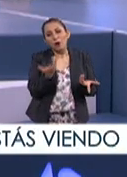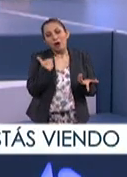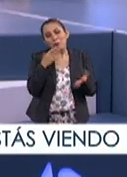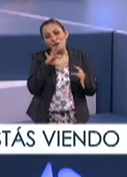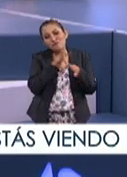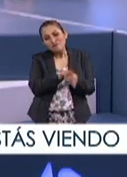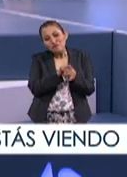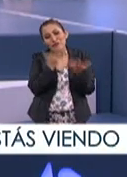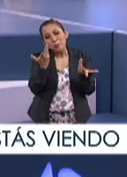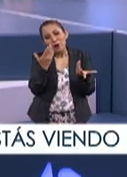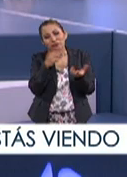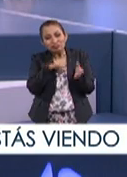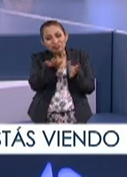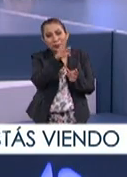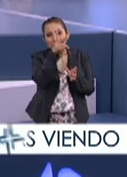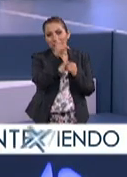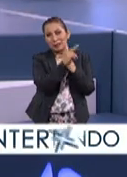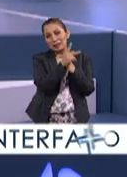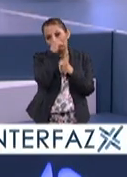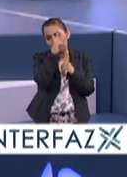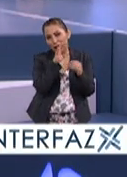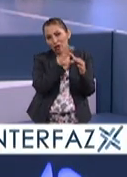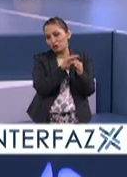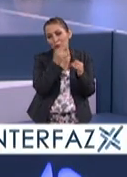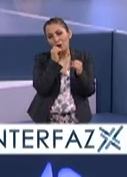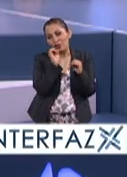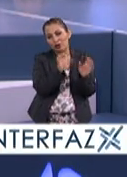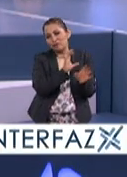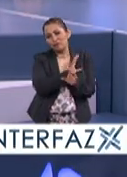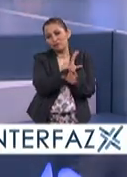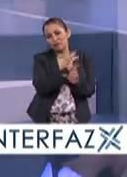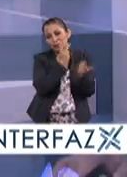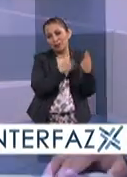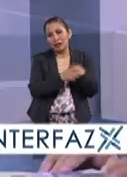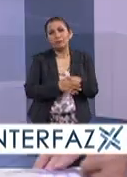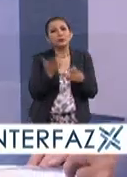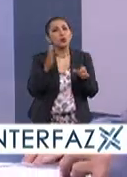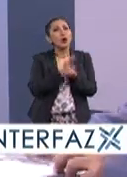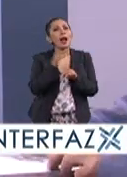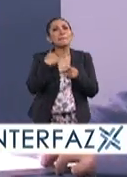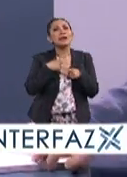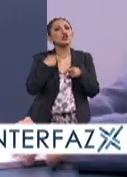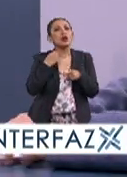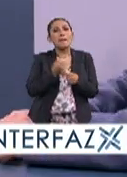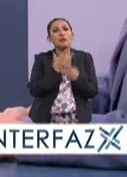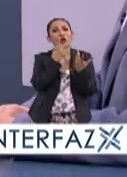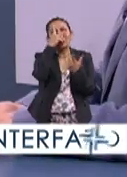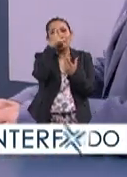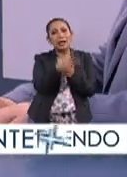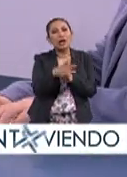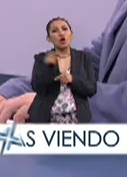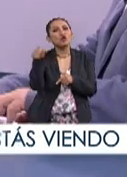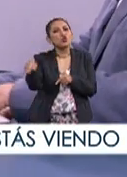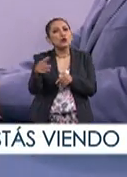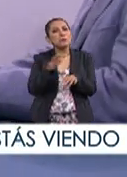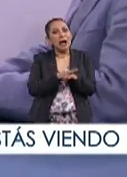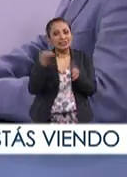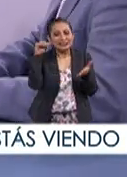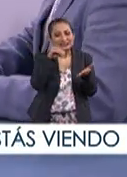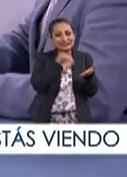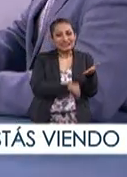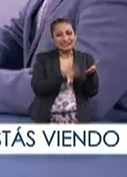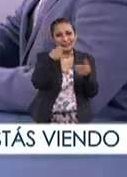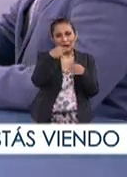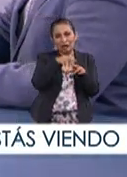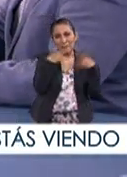emparentó ya familiarmente con este país al que no puedo dejar de venir. ¿Quiénes son los poetas mexicanos que usted incluyó en